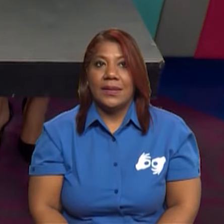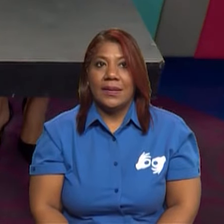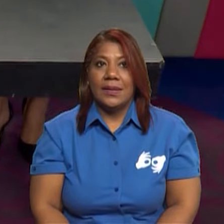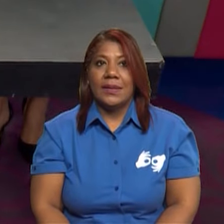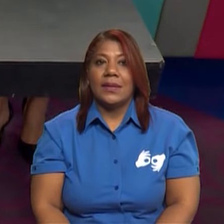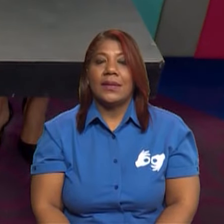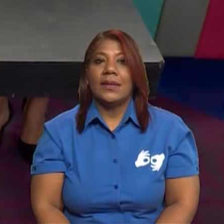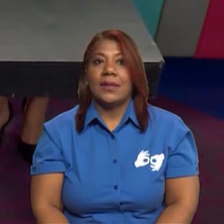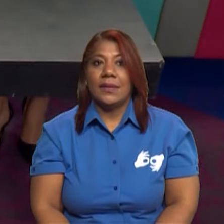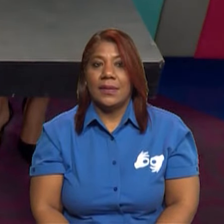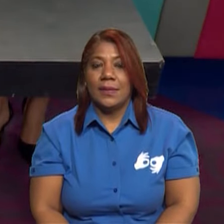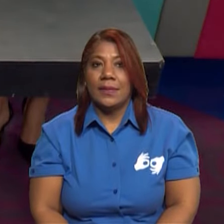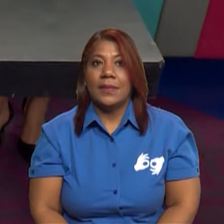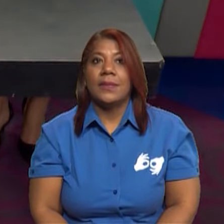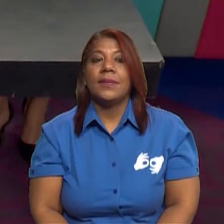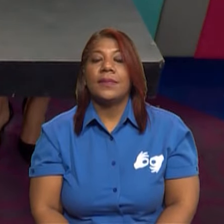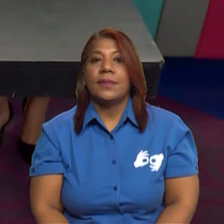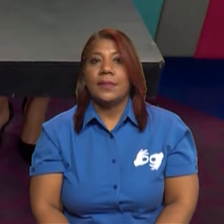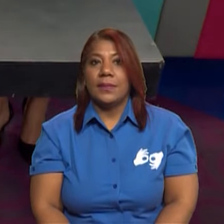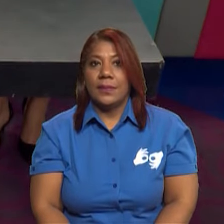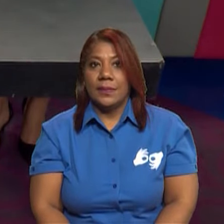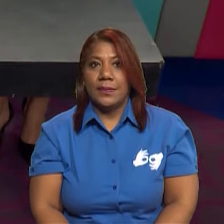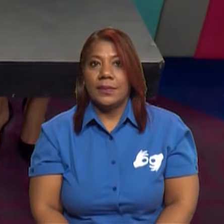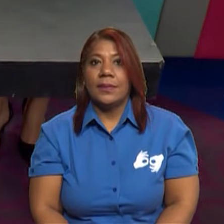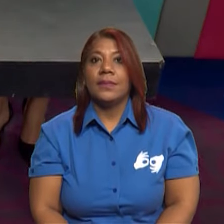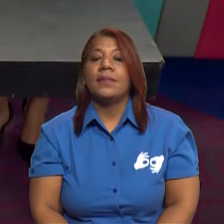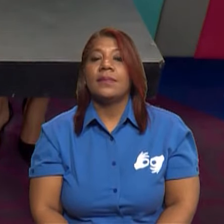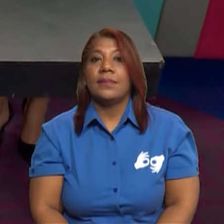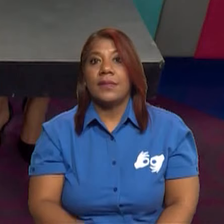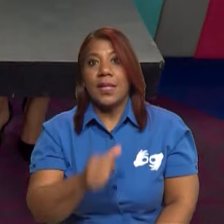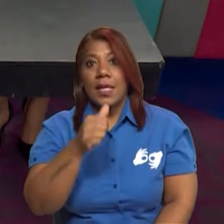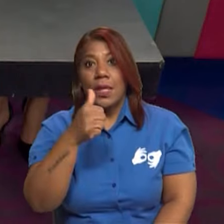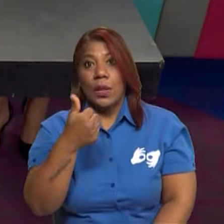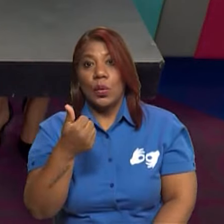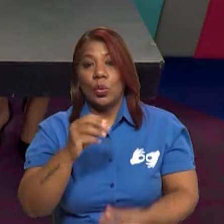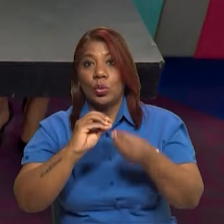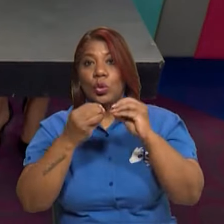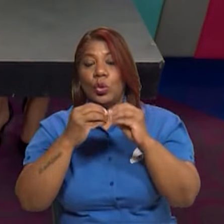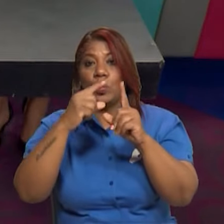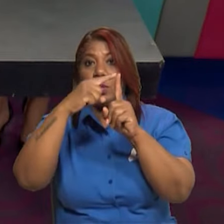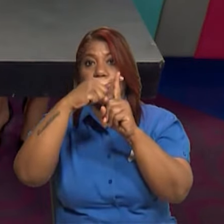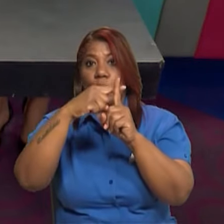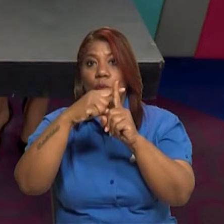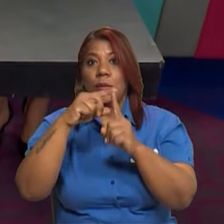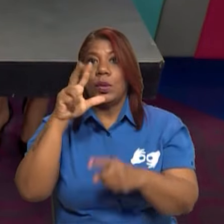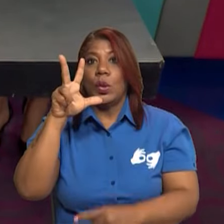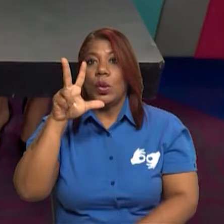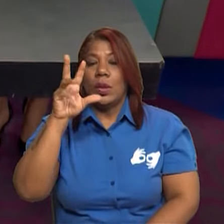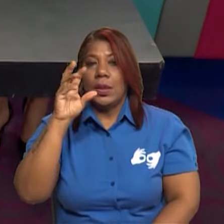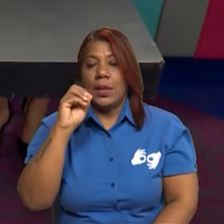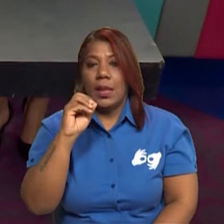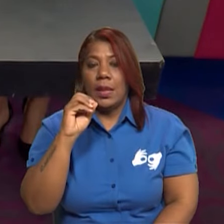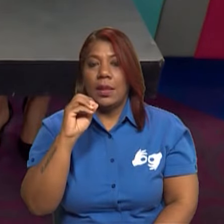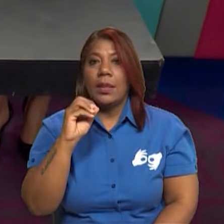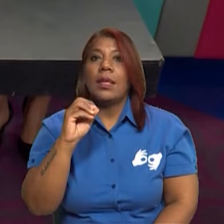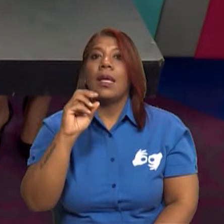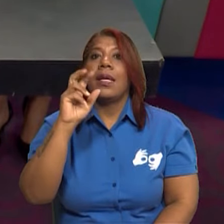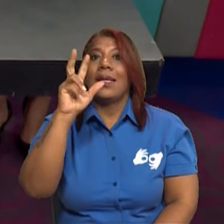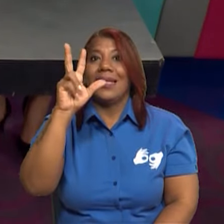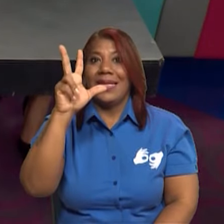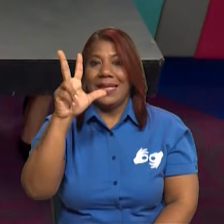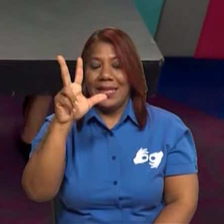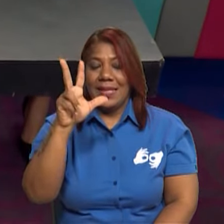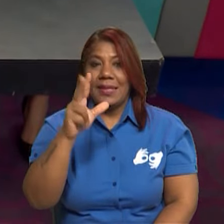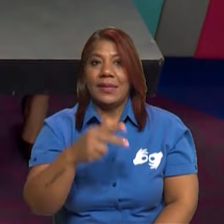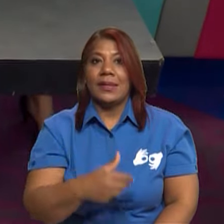que son las máquinas de suma. Perfecto. Entonces, para el siguiente sumando, tengo 30. ¿Cuál es la decena? Sería el número 3,